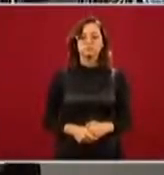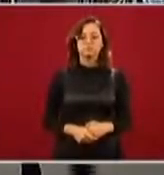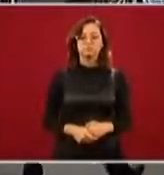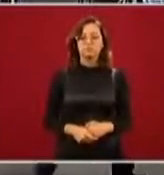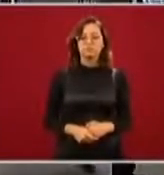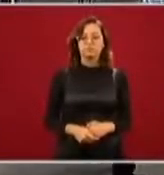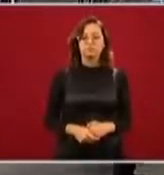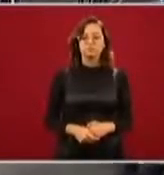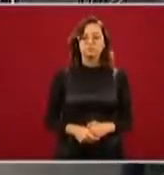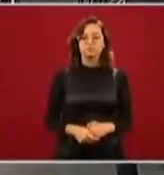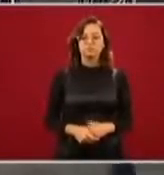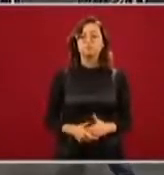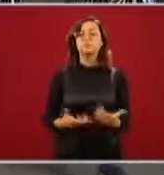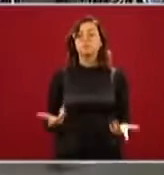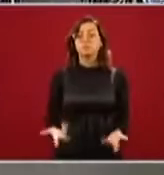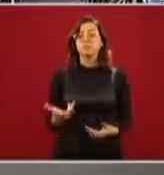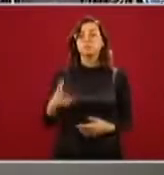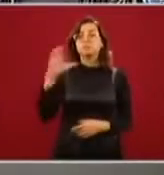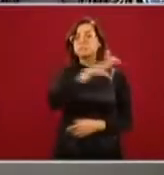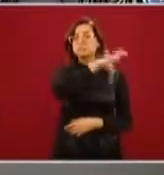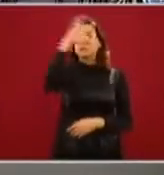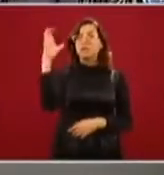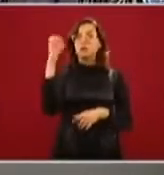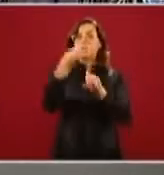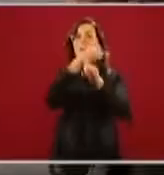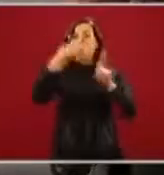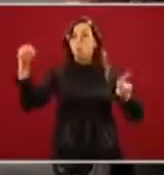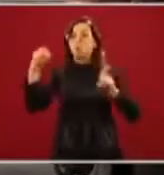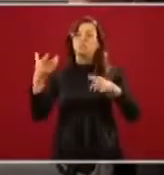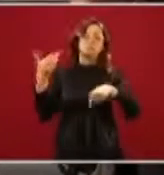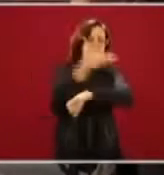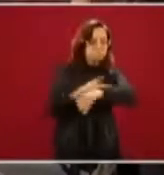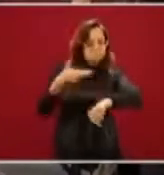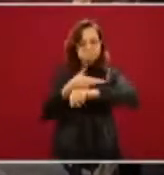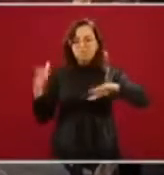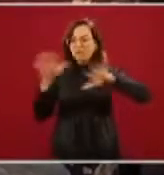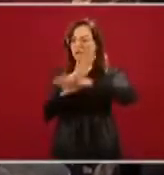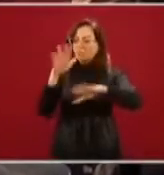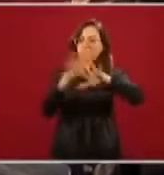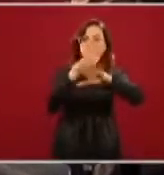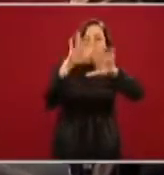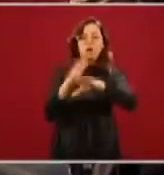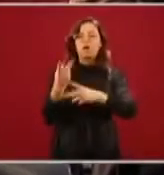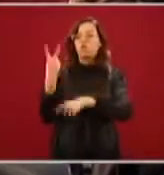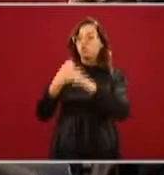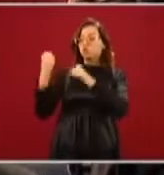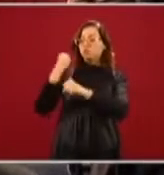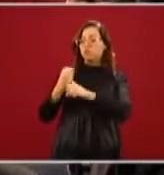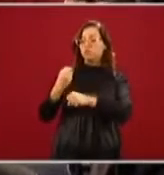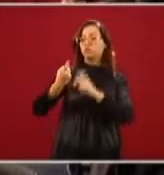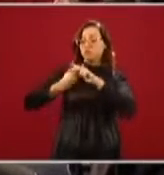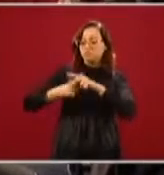El rediseño de los espacios aéreos ha implicado el trabajo de miles de horas. Inició hace 2 años. De